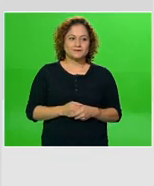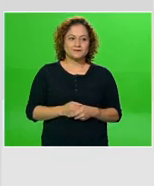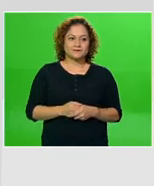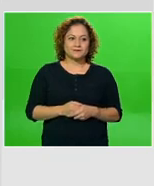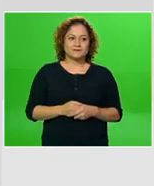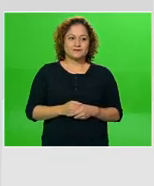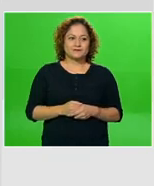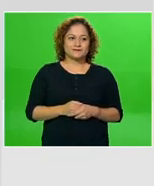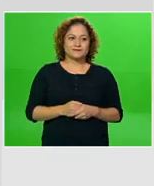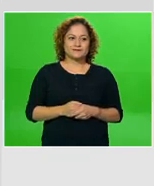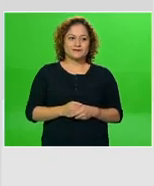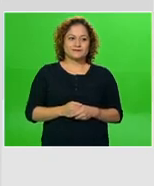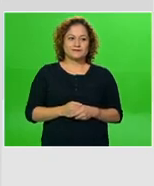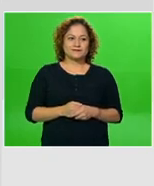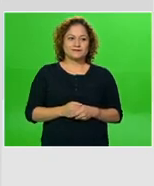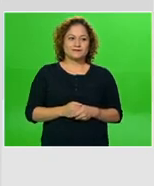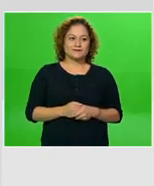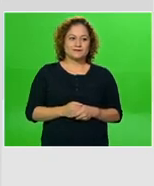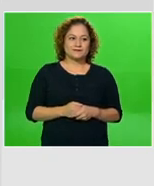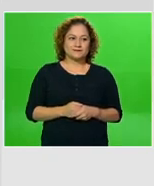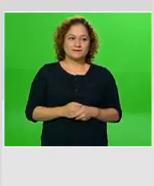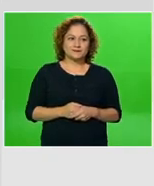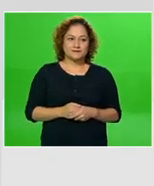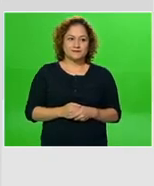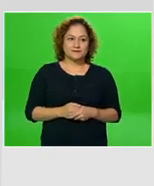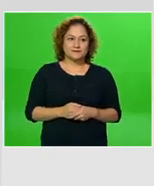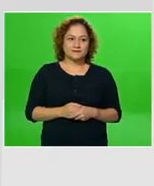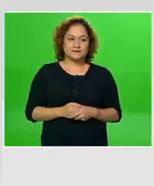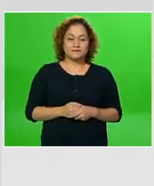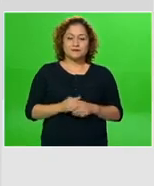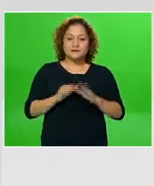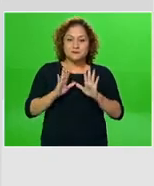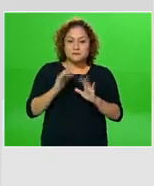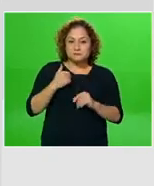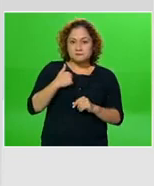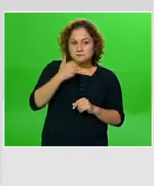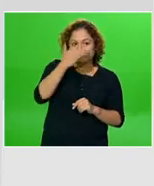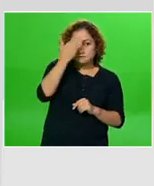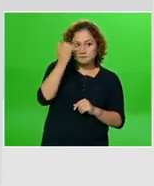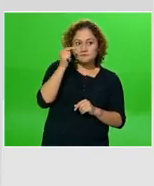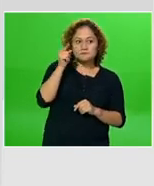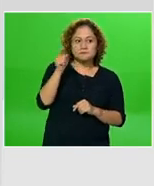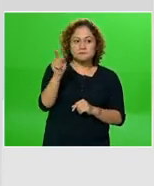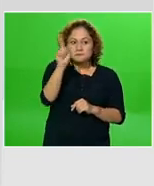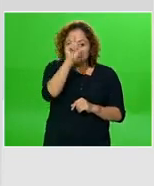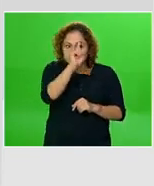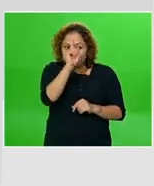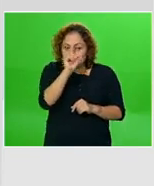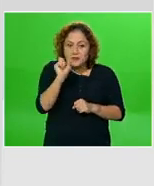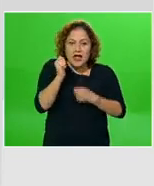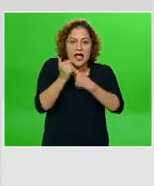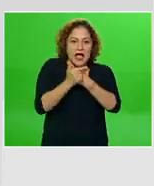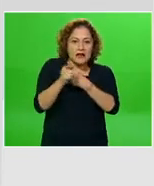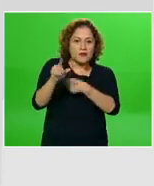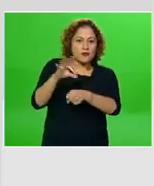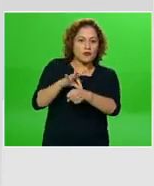doctora santa a zeballos no sé si ustedes gustaría también realizar algún comentario o preguntas